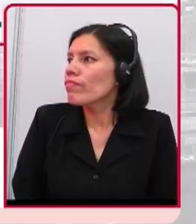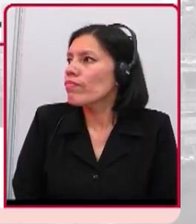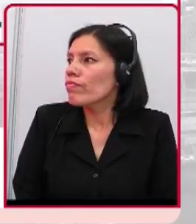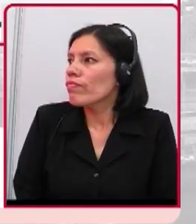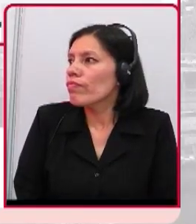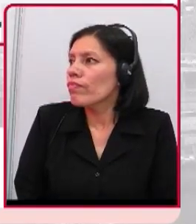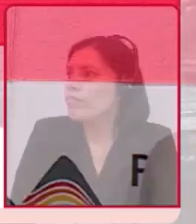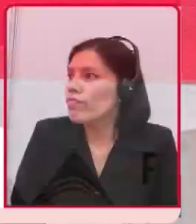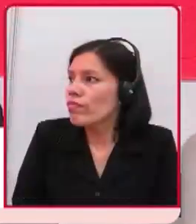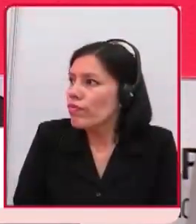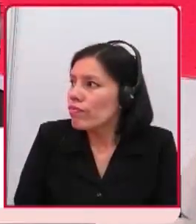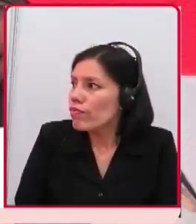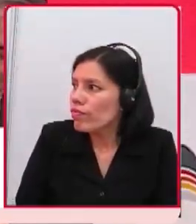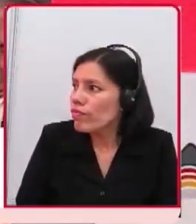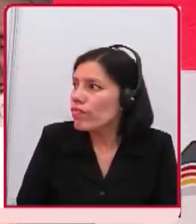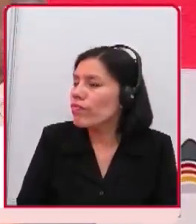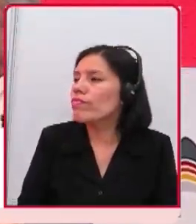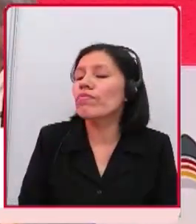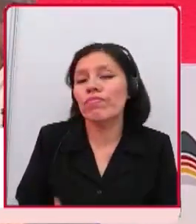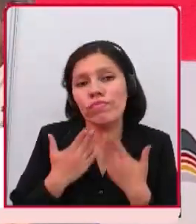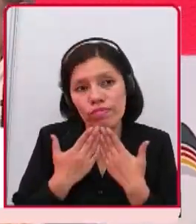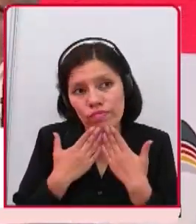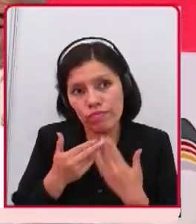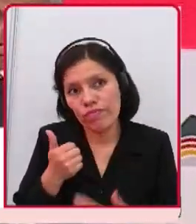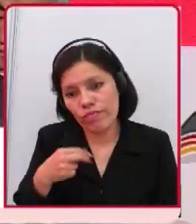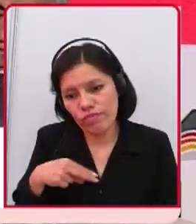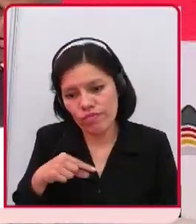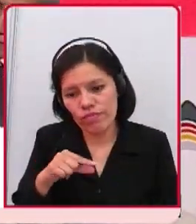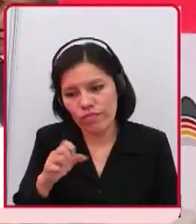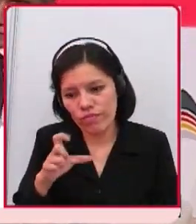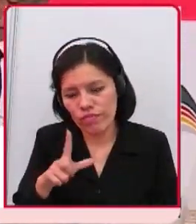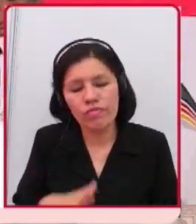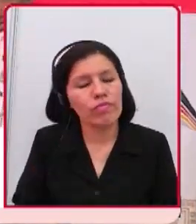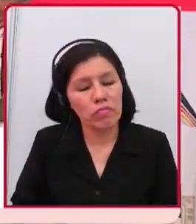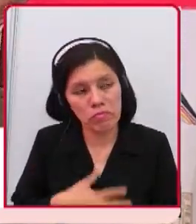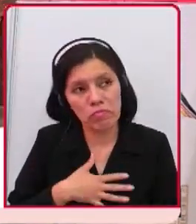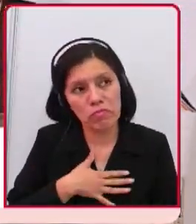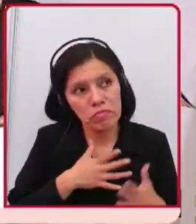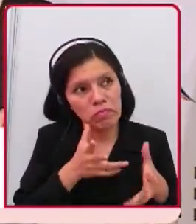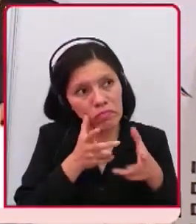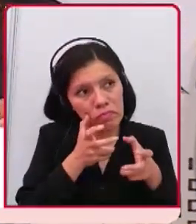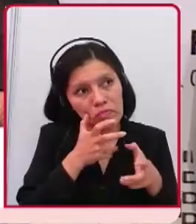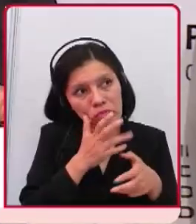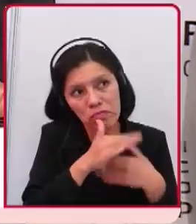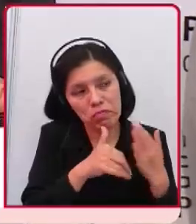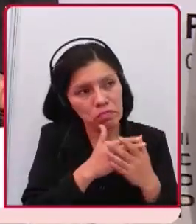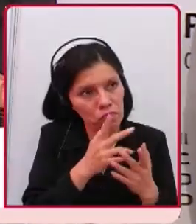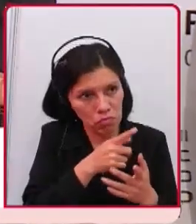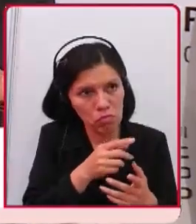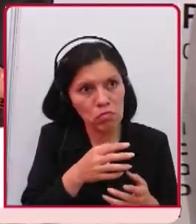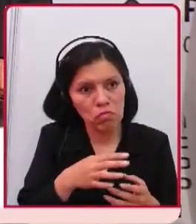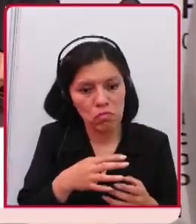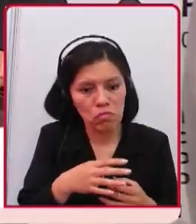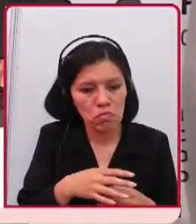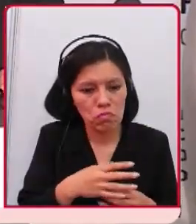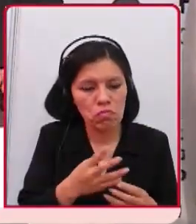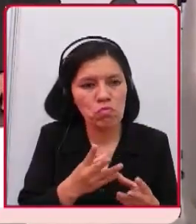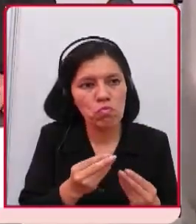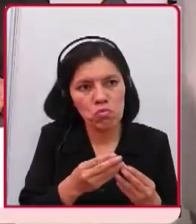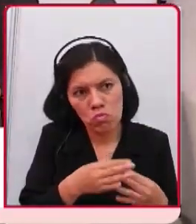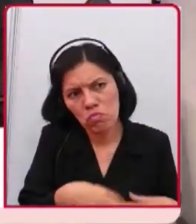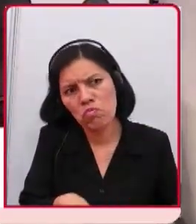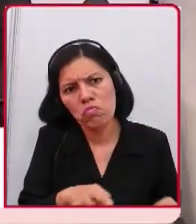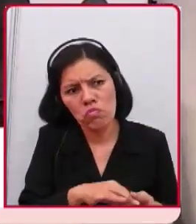Okay. Muy bien, muchísimas gracias, Ángel. Oye, yo he escuchado con mucha atención tu presentación y me parece muy valiosa. Yo creo que es